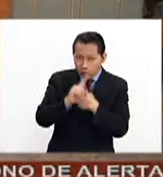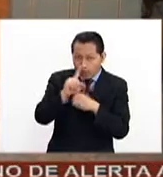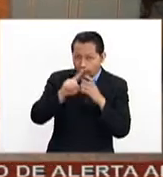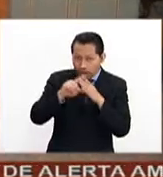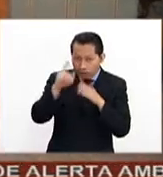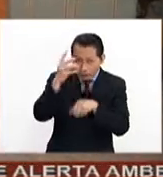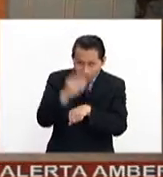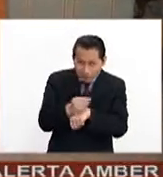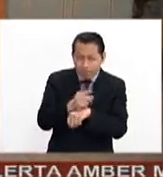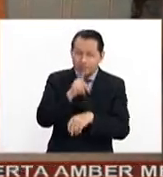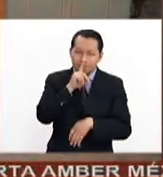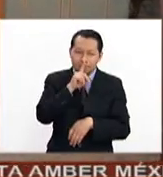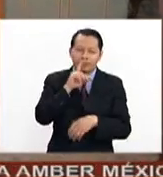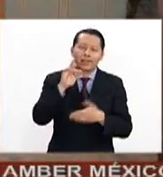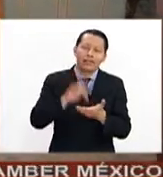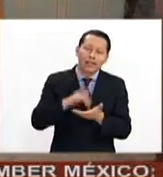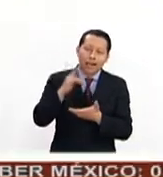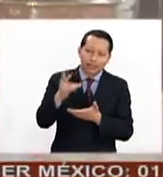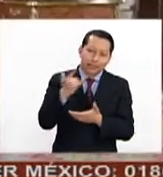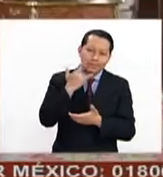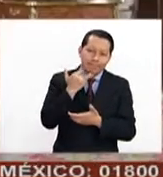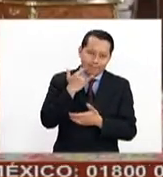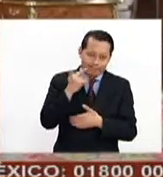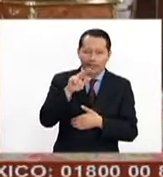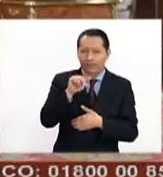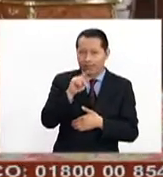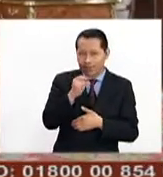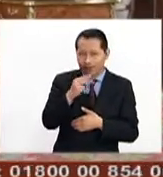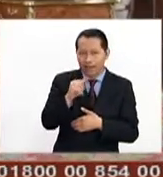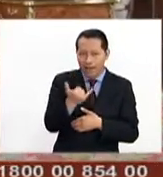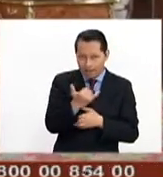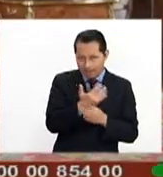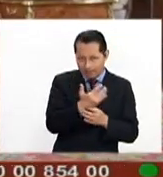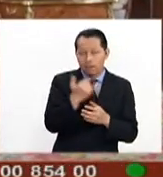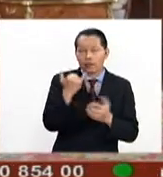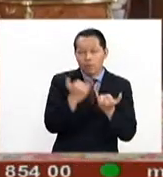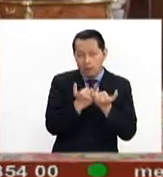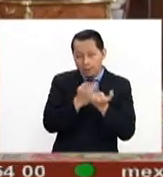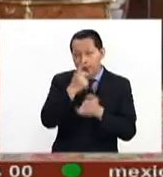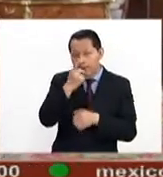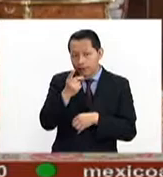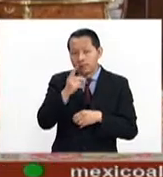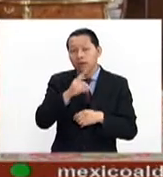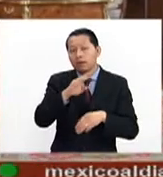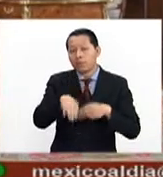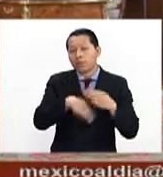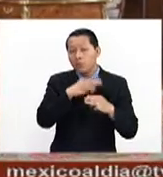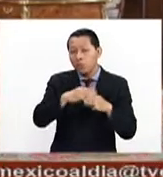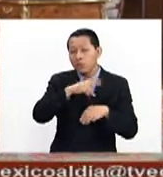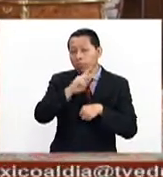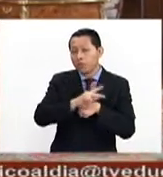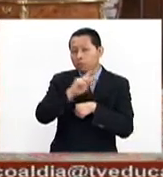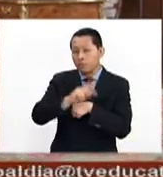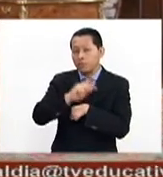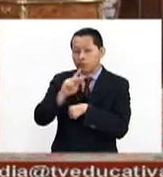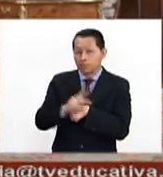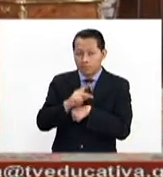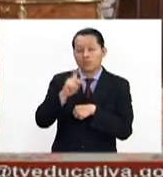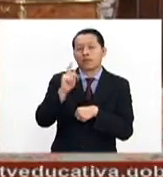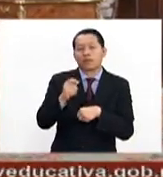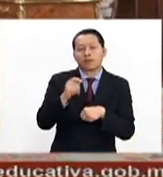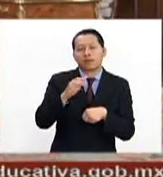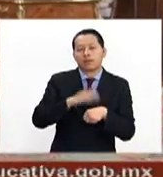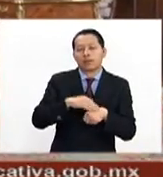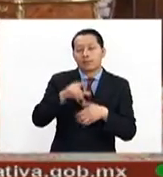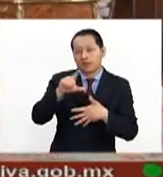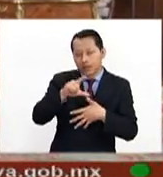migratorio. Palabras que agradeció el secretario Videgaray, así como las expresiones de solidaridad alrededor del mundo, sobre todo el de